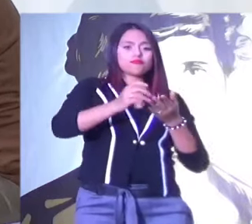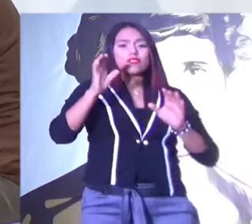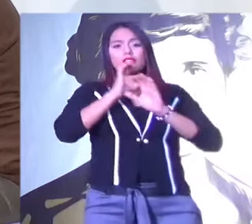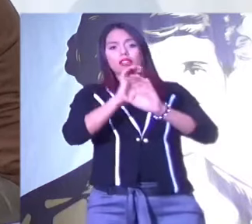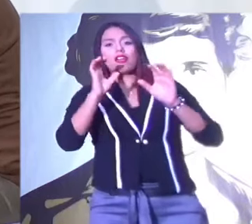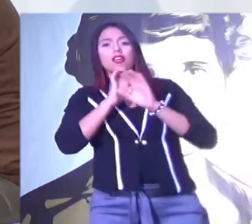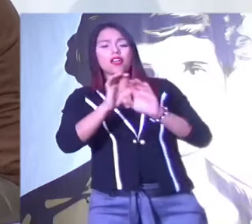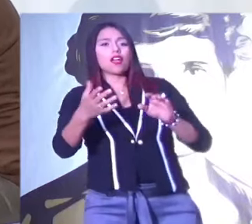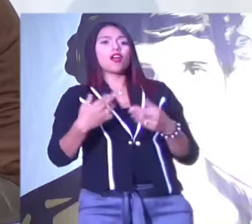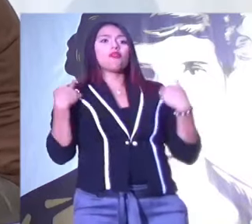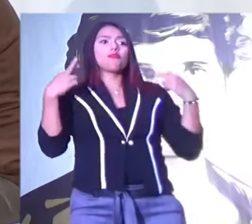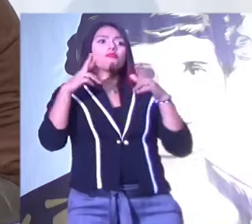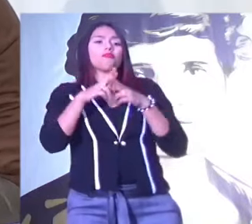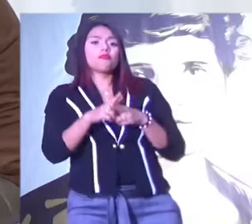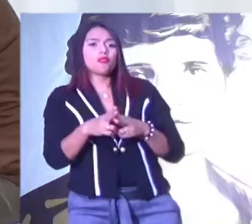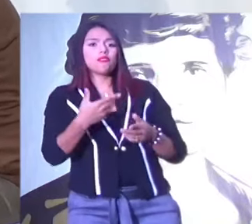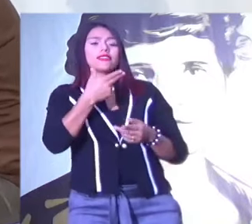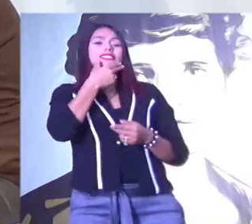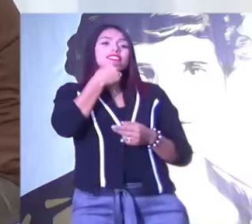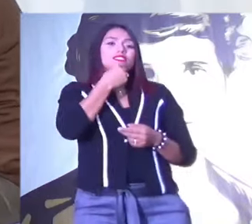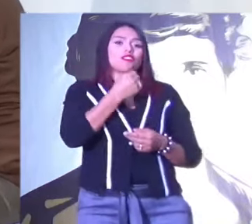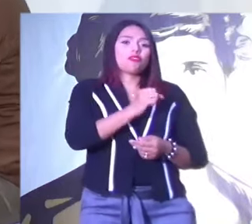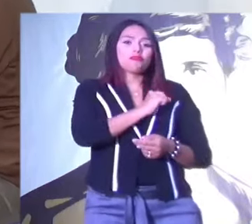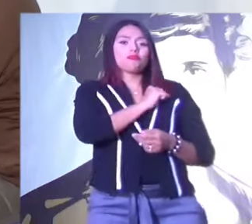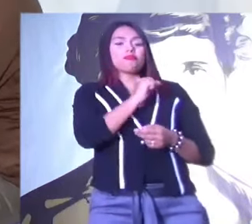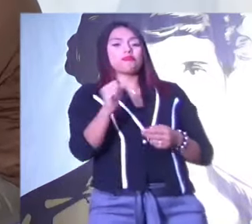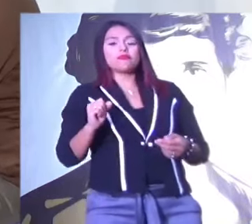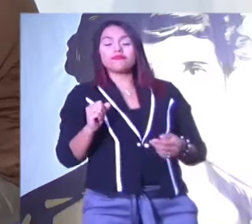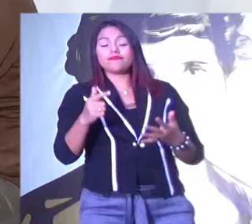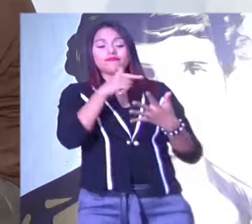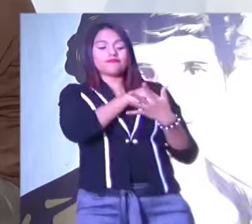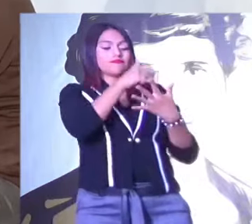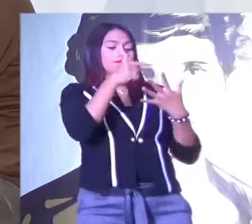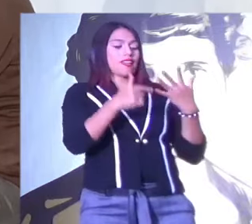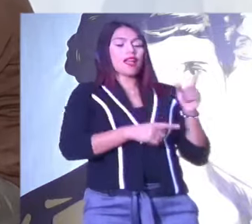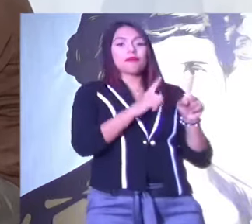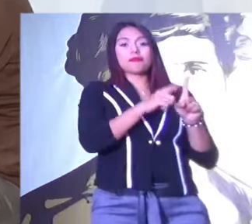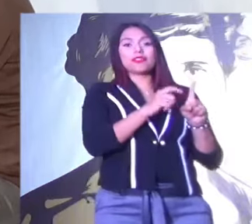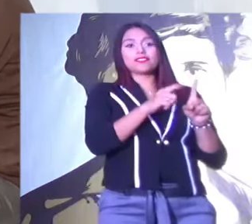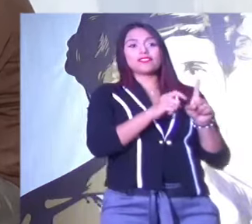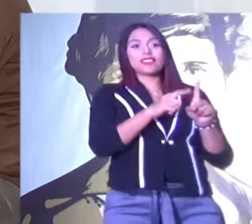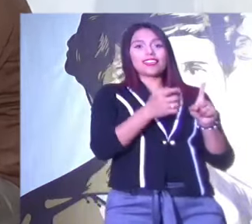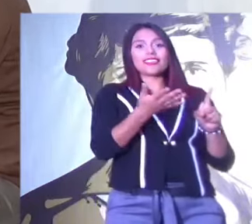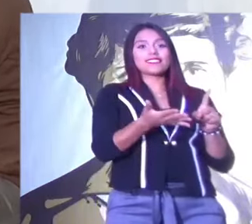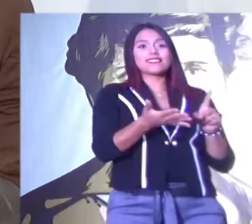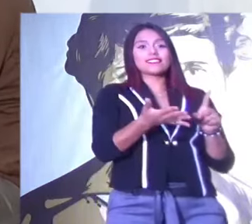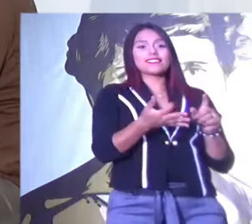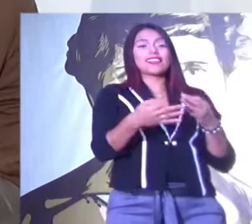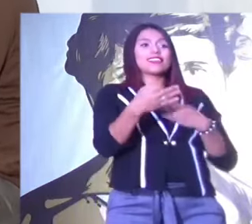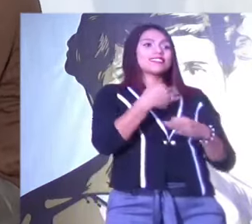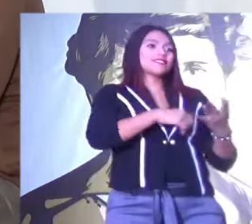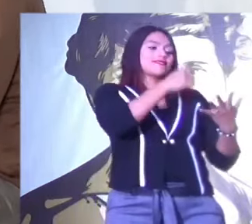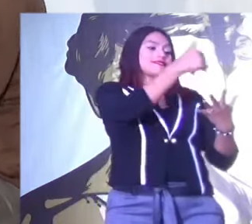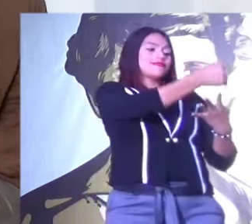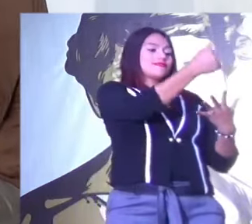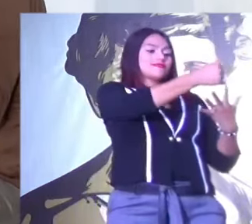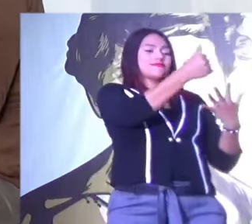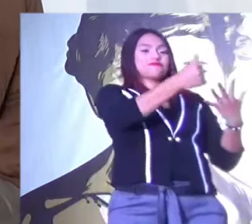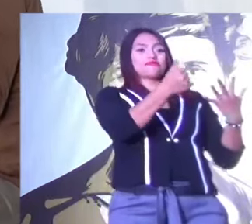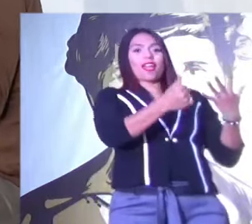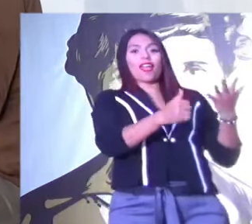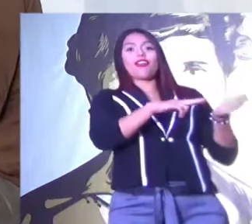cerillos, profes de secundaria, hombres despechados y el elegante Joan. Y todos tienen su rúbrica, todos, cada claro, uno de ellos firma, ¿no? Que es